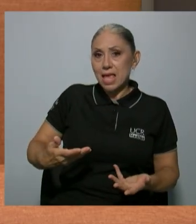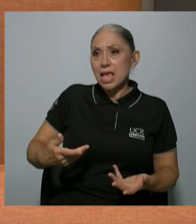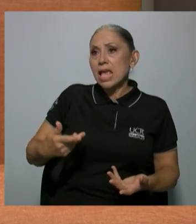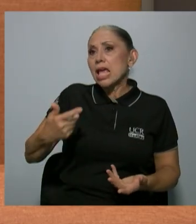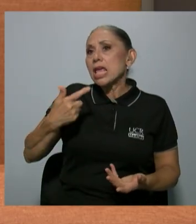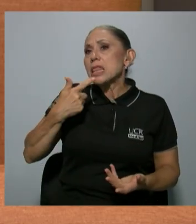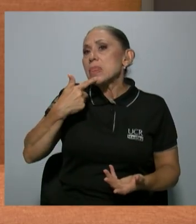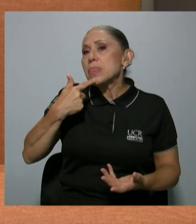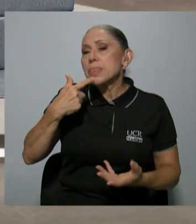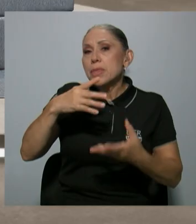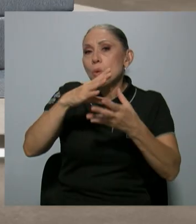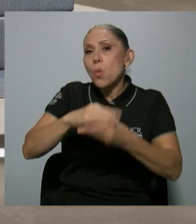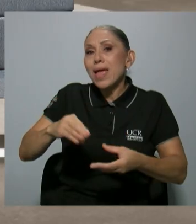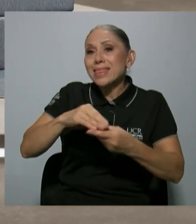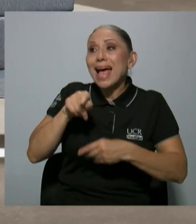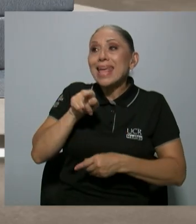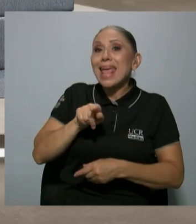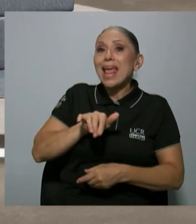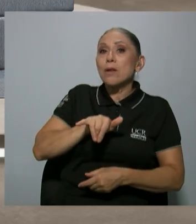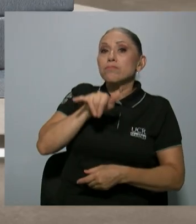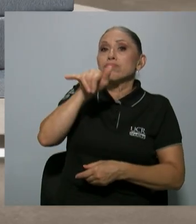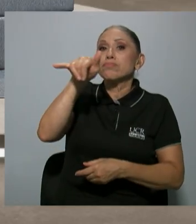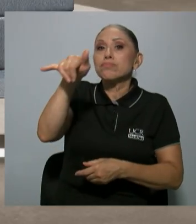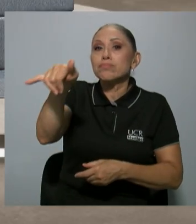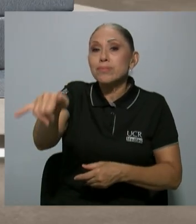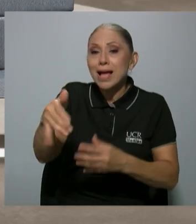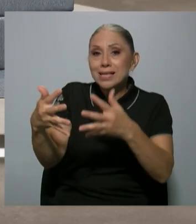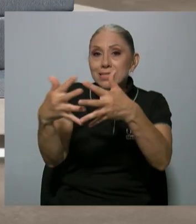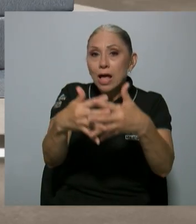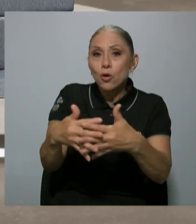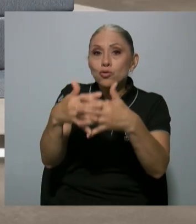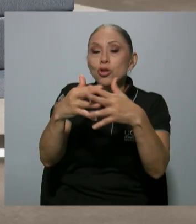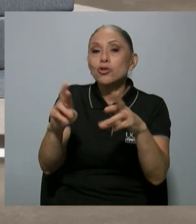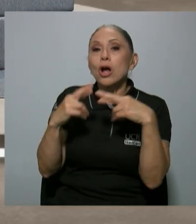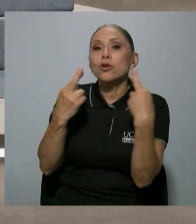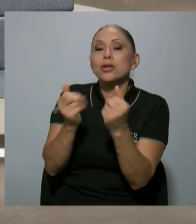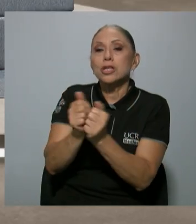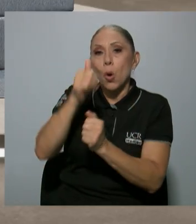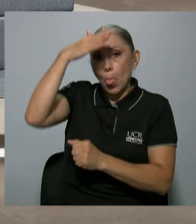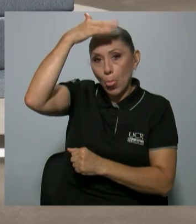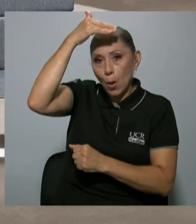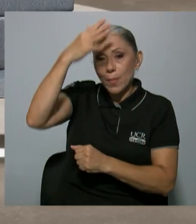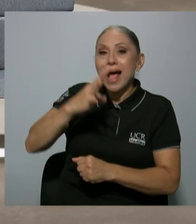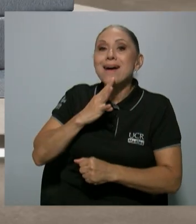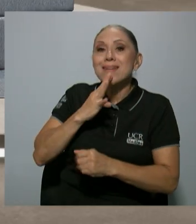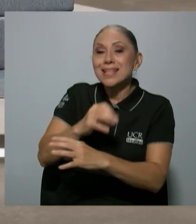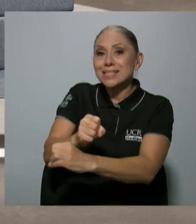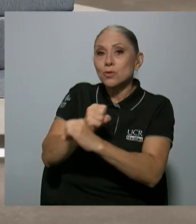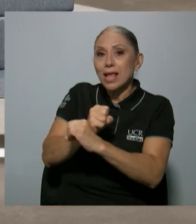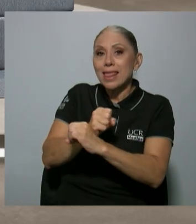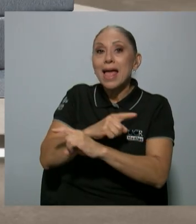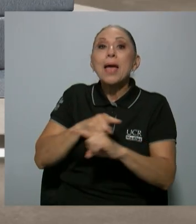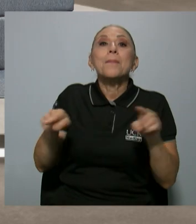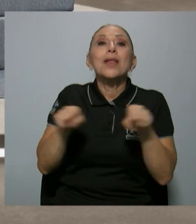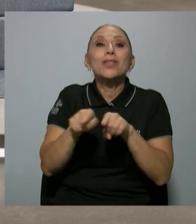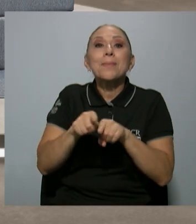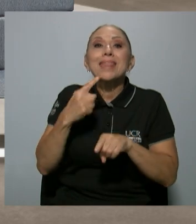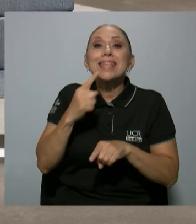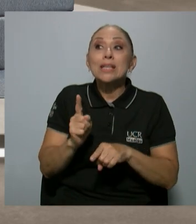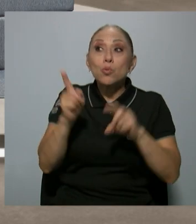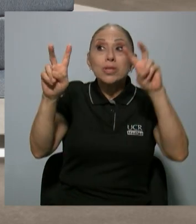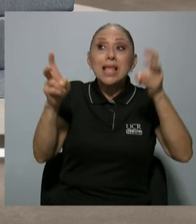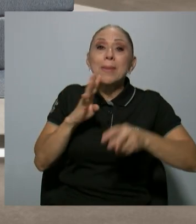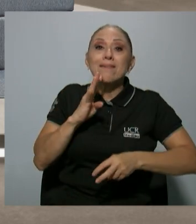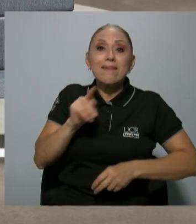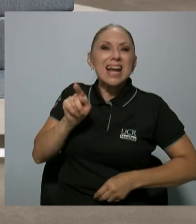a reunir a Estados Unidos con Trump, a hablar de temas de seguridad. Pero al mismo tiempo nos dice que uno de esos temas que va a llevar es Cruzitas.